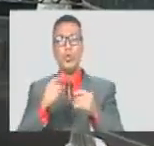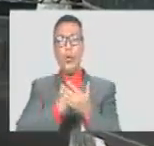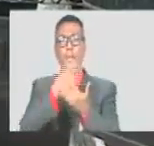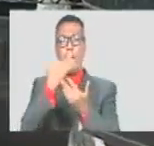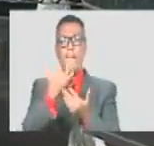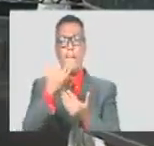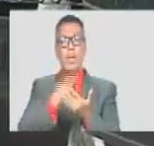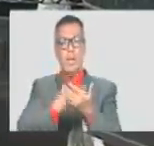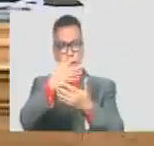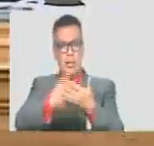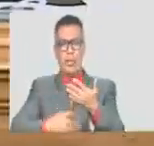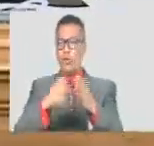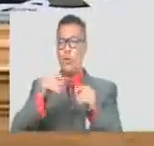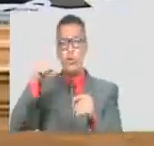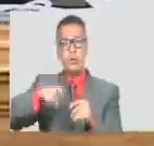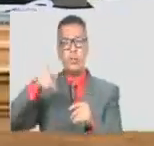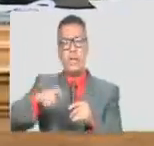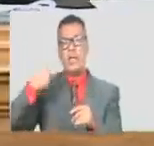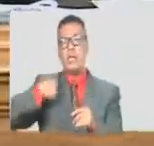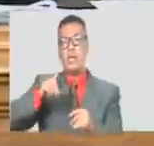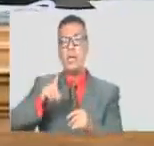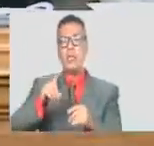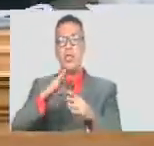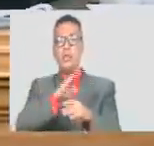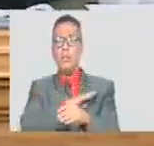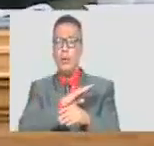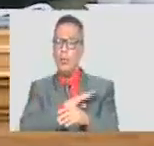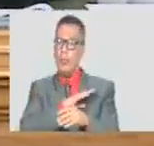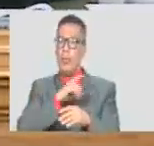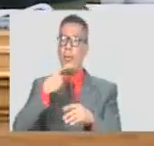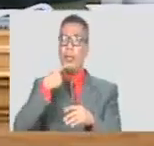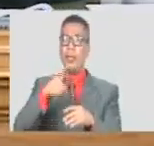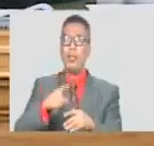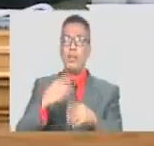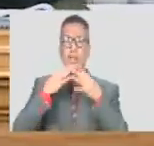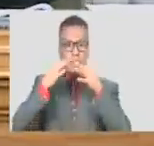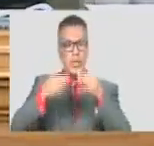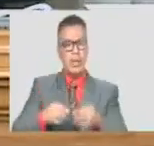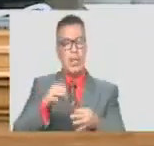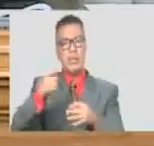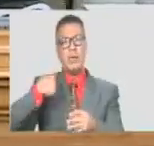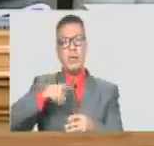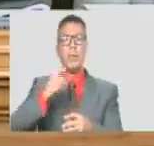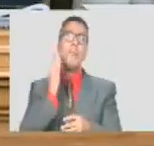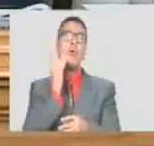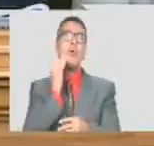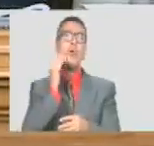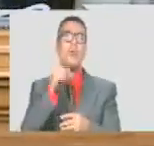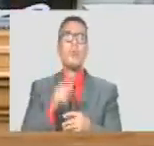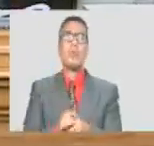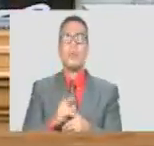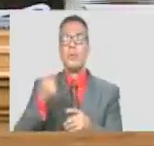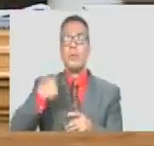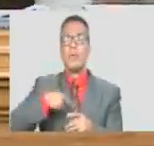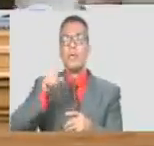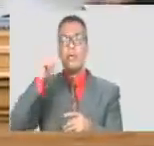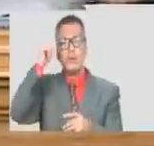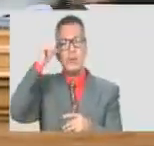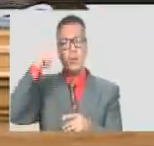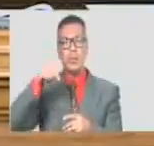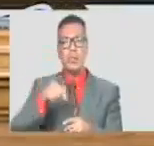planteamientos, de sus necesidades, de sus vicisitudes, de sus realidades. Por ejemplo, los hemos aplaudido hoy